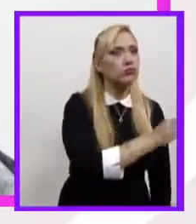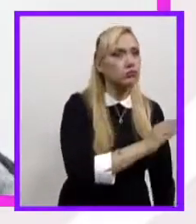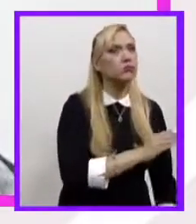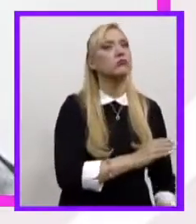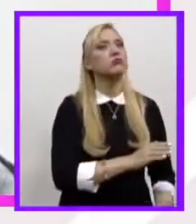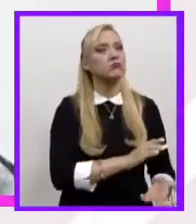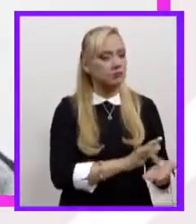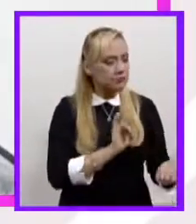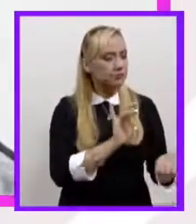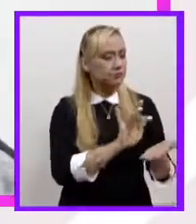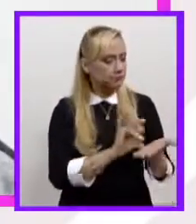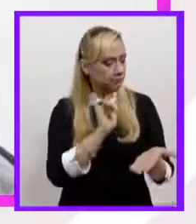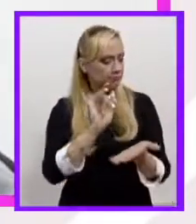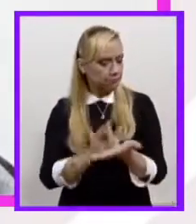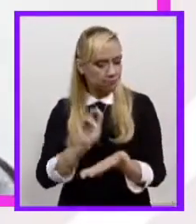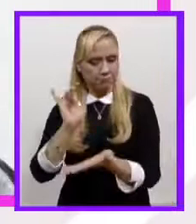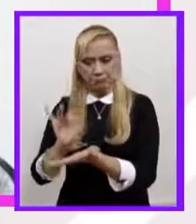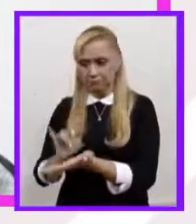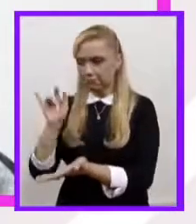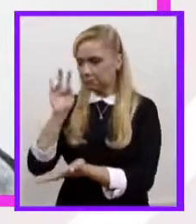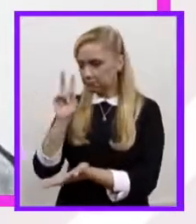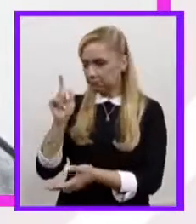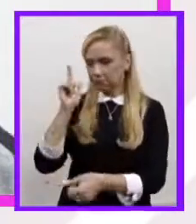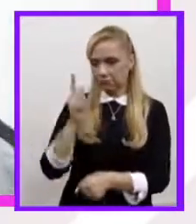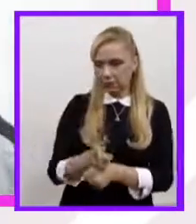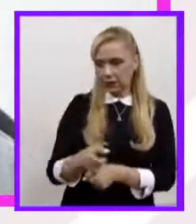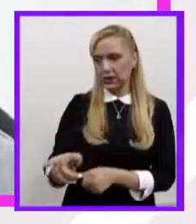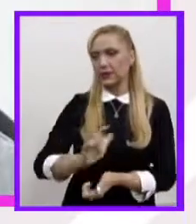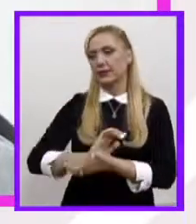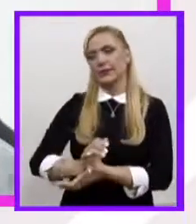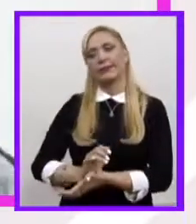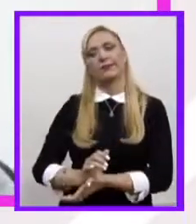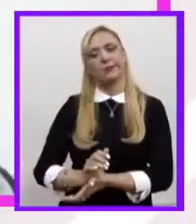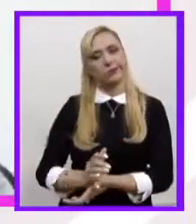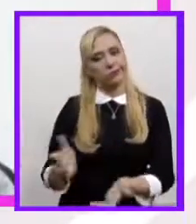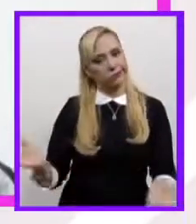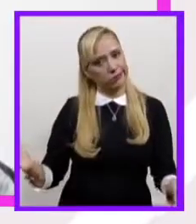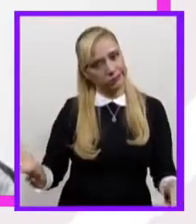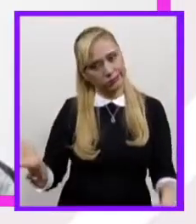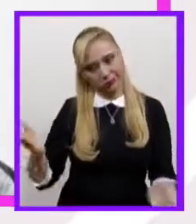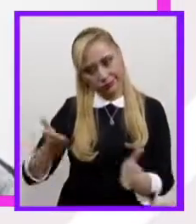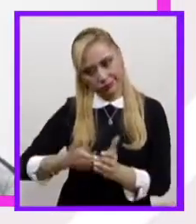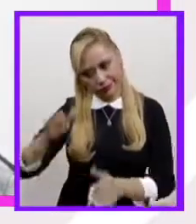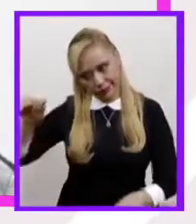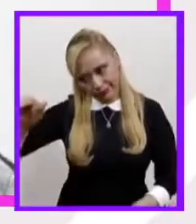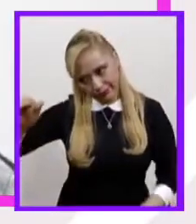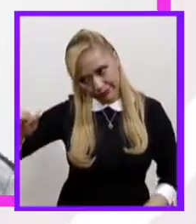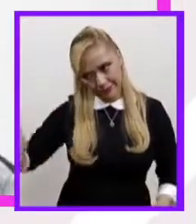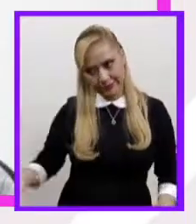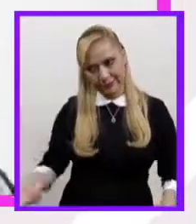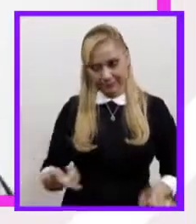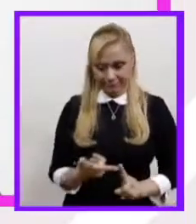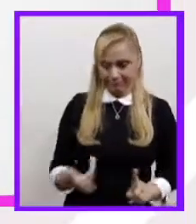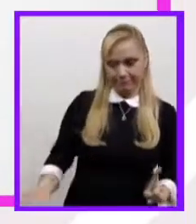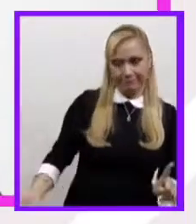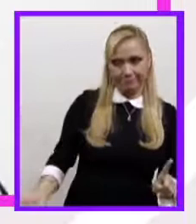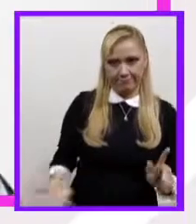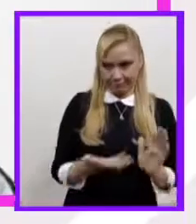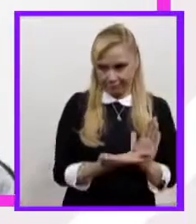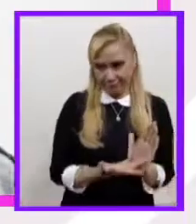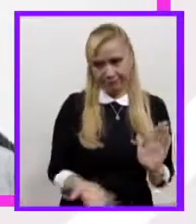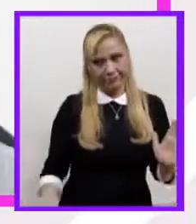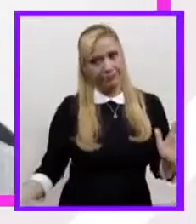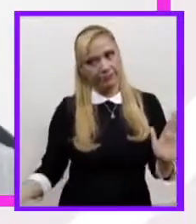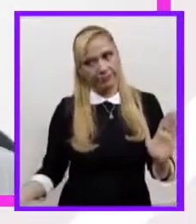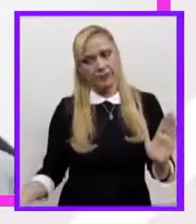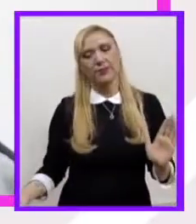también para identificar casos de discriminación y para poderla sancionar desde esa secretaría. Por eso retomo